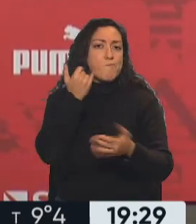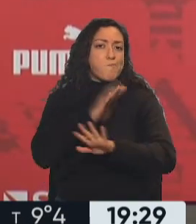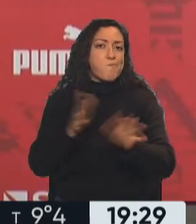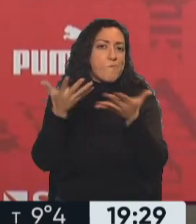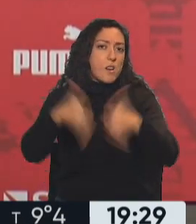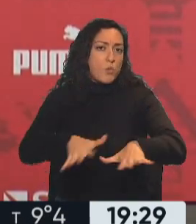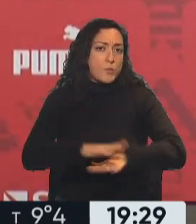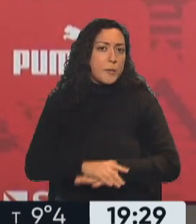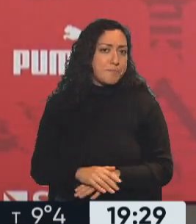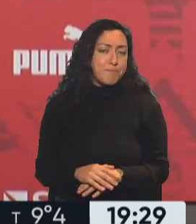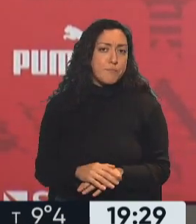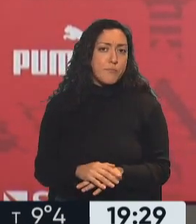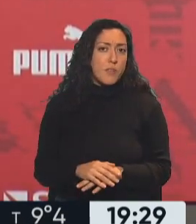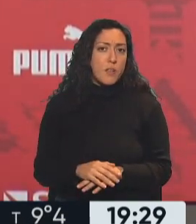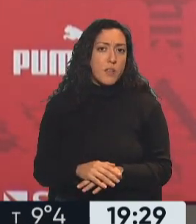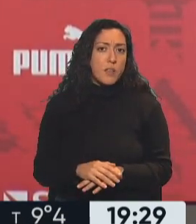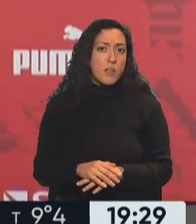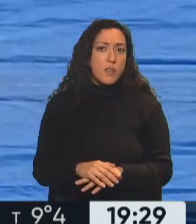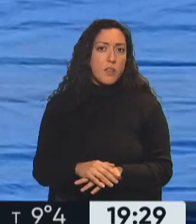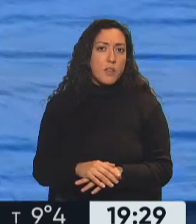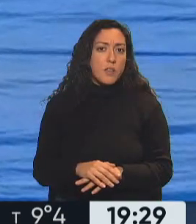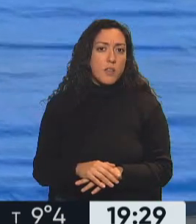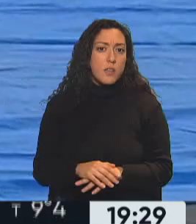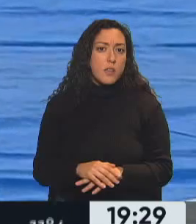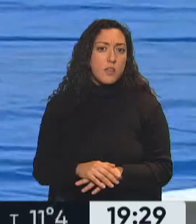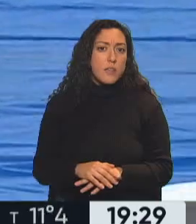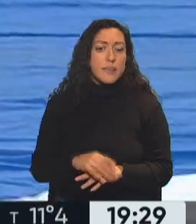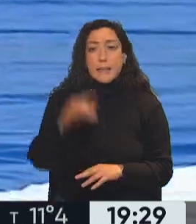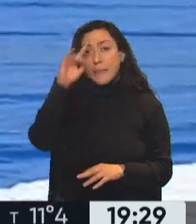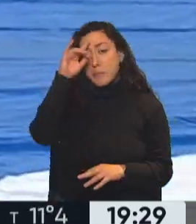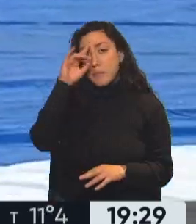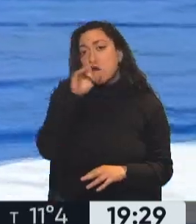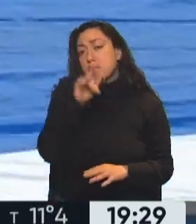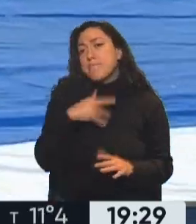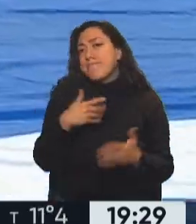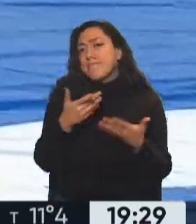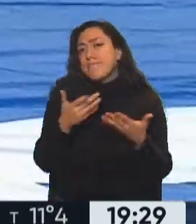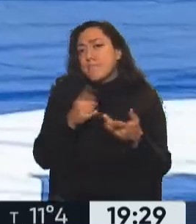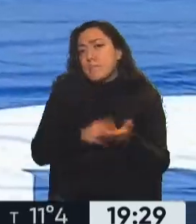tomado minutos antes de dejar al Rojo de Avellaneda.